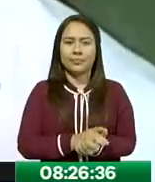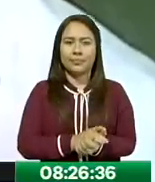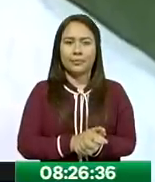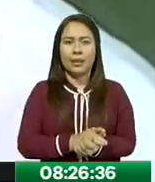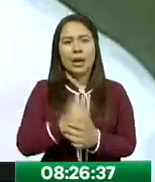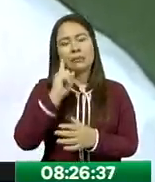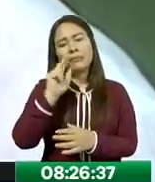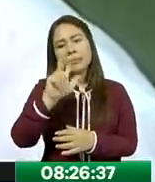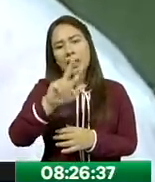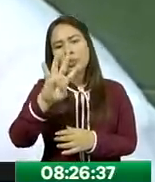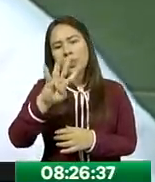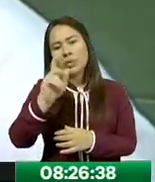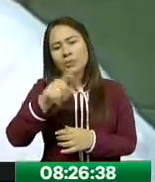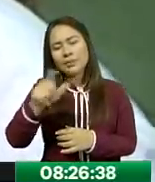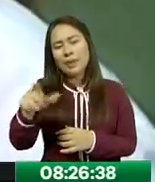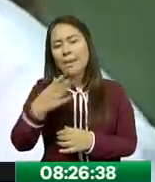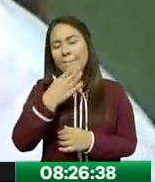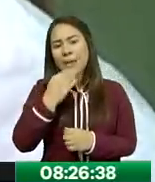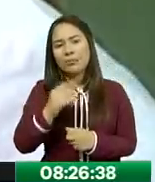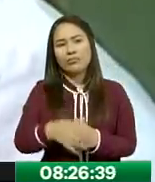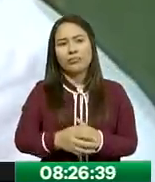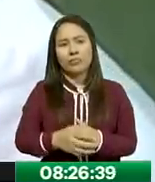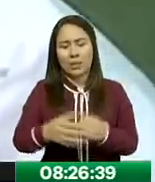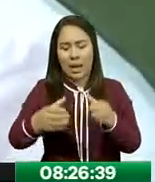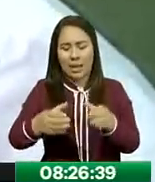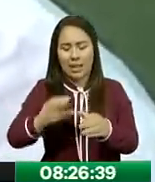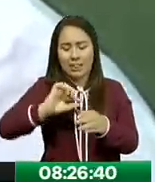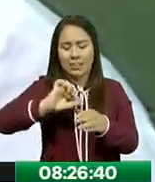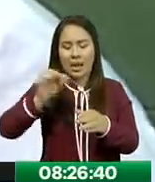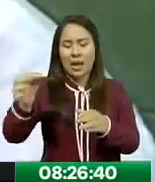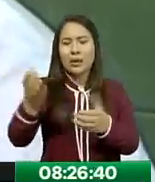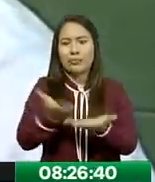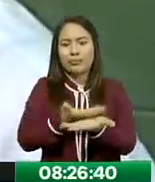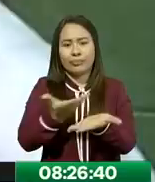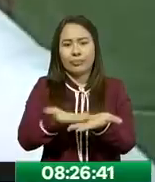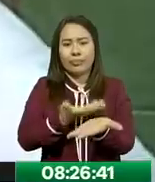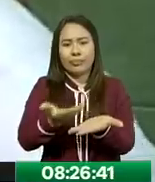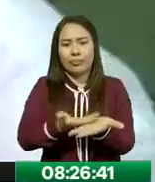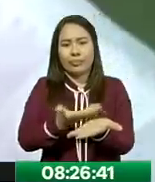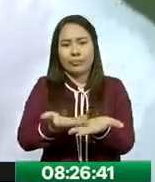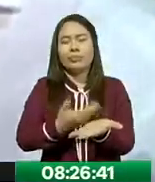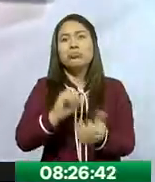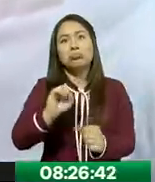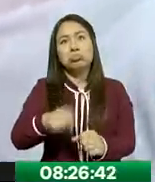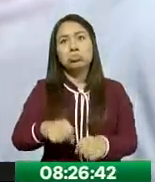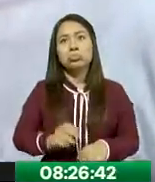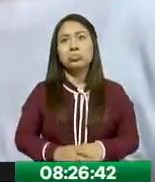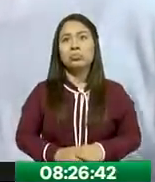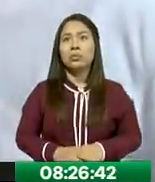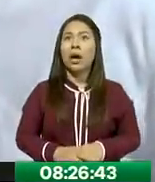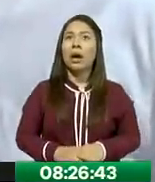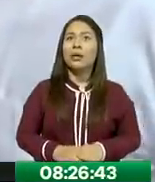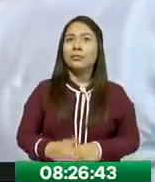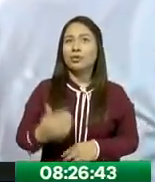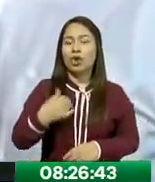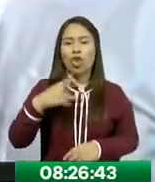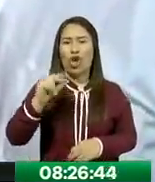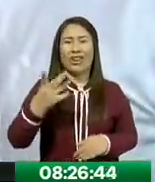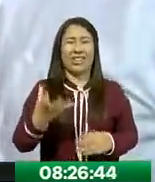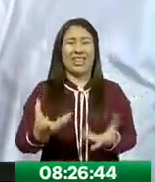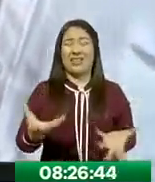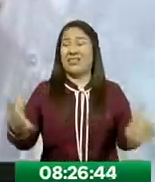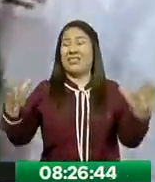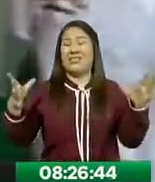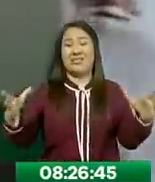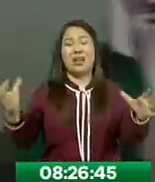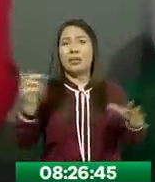para 3, 4 personas, puede llevar lo que es terrinas de fileteado, ya eso va pesado. Ah, perfecto, perfecto. O sea, si yo no me quiero llevar una pierna,